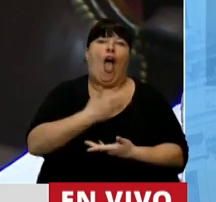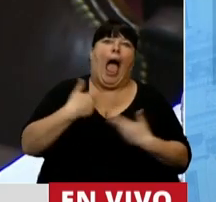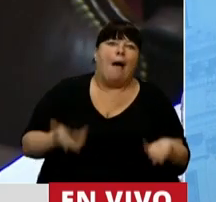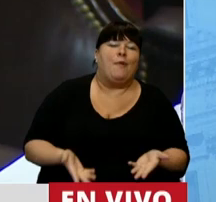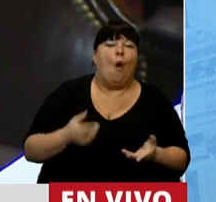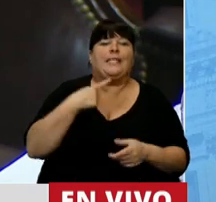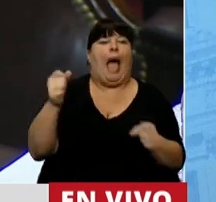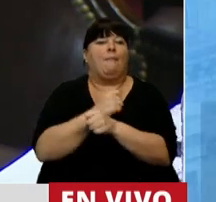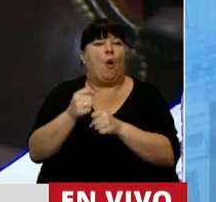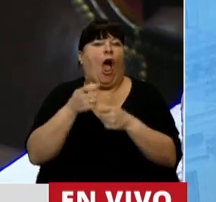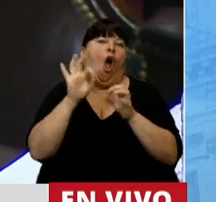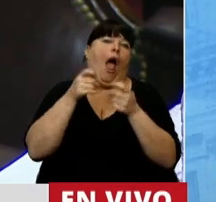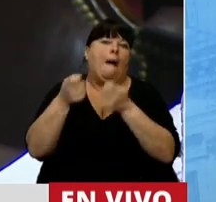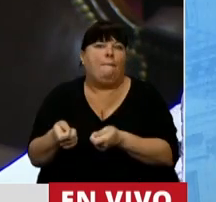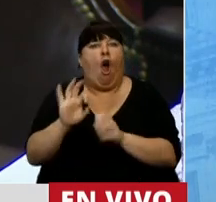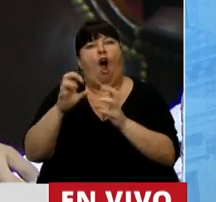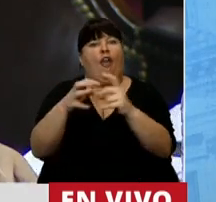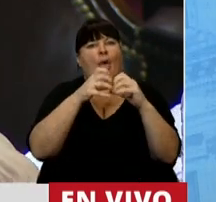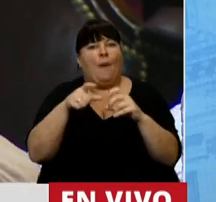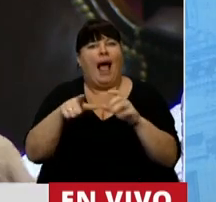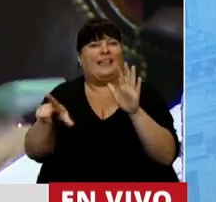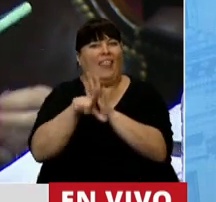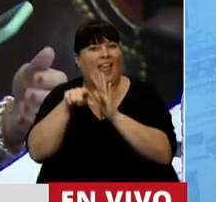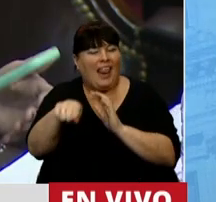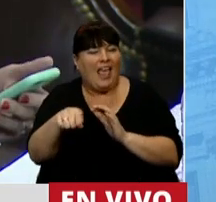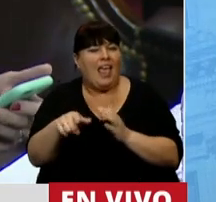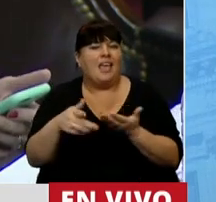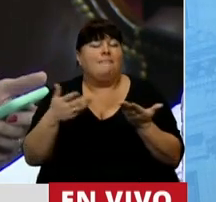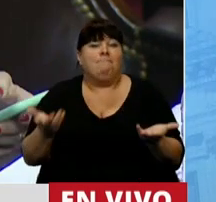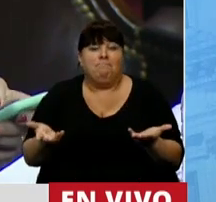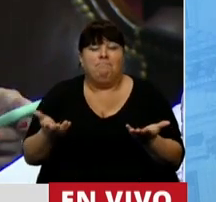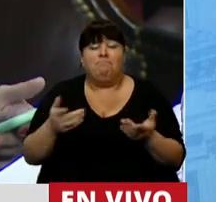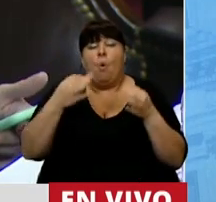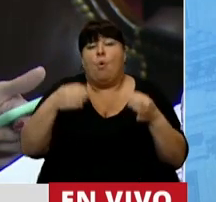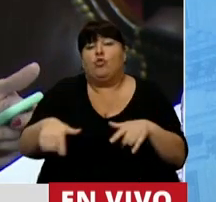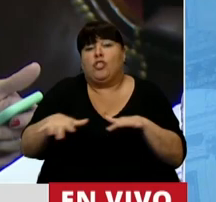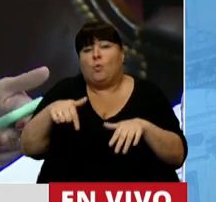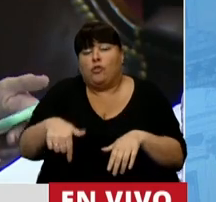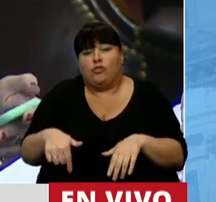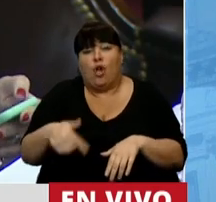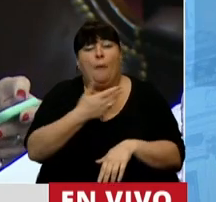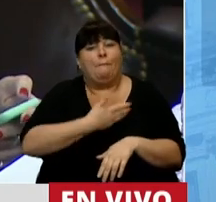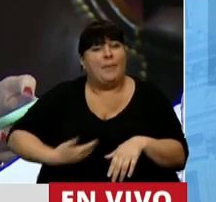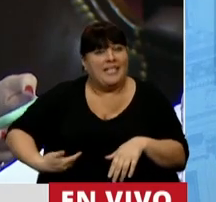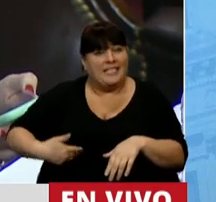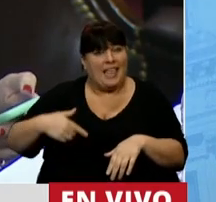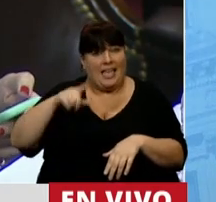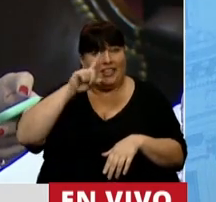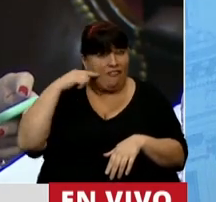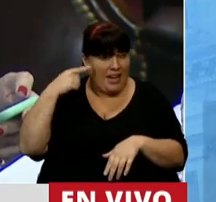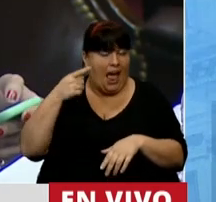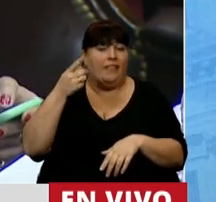no de sancionar o de apoyar o de discutir este proyecto de ley. Cuestión que circunstancialmente el presidente de la Nación